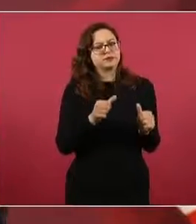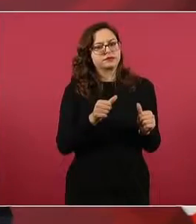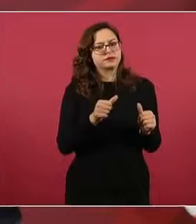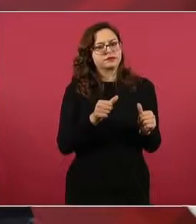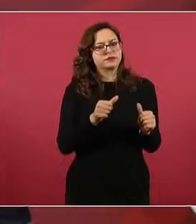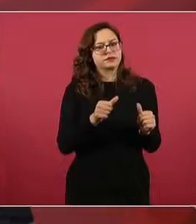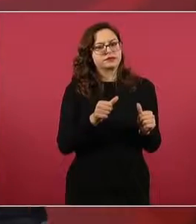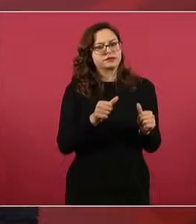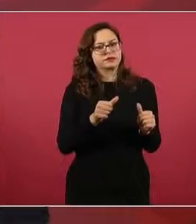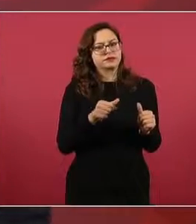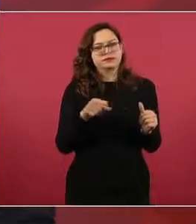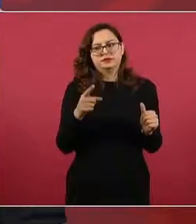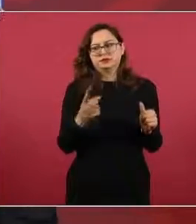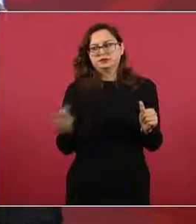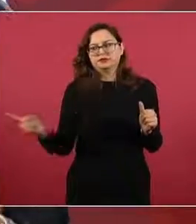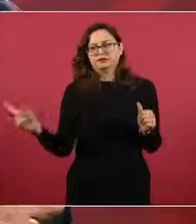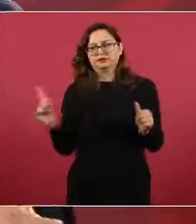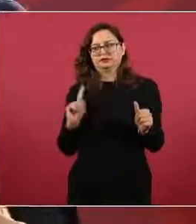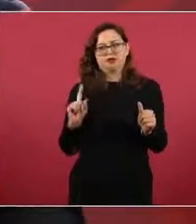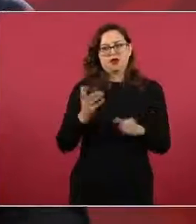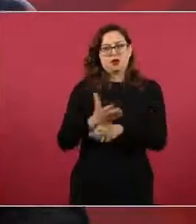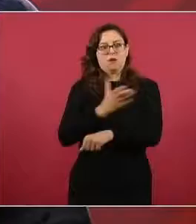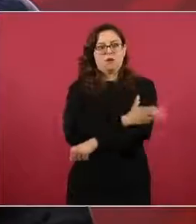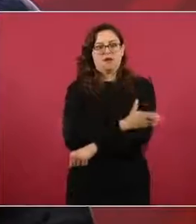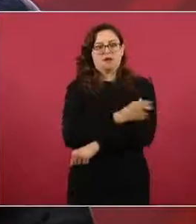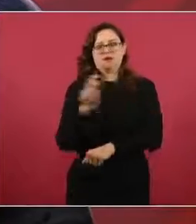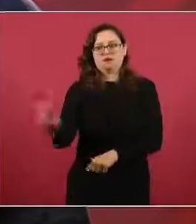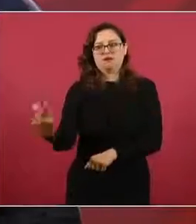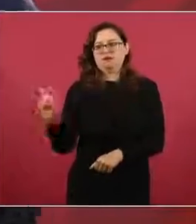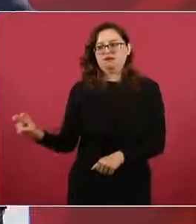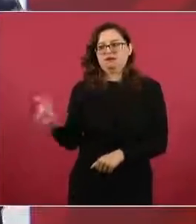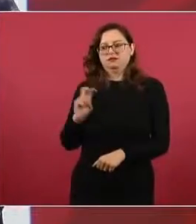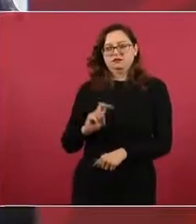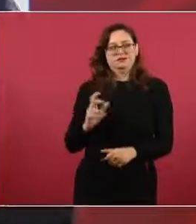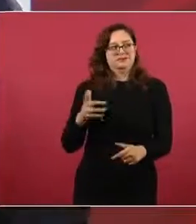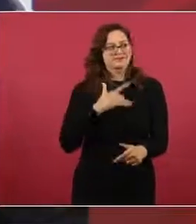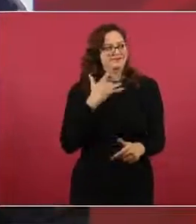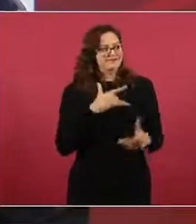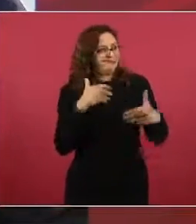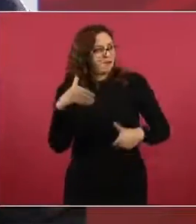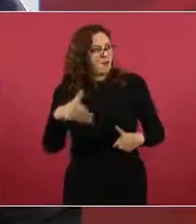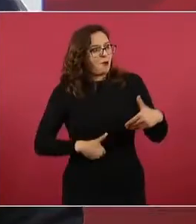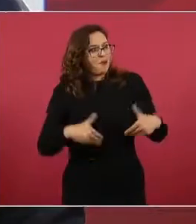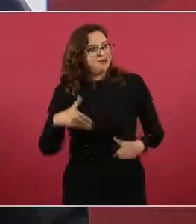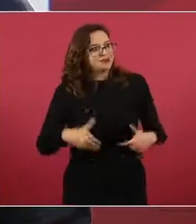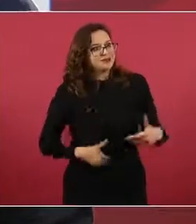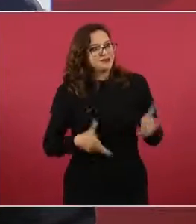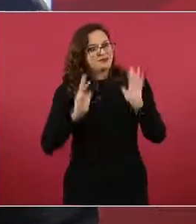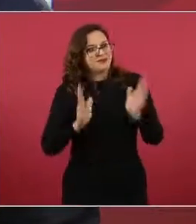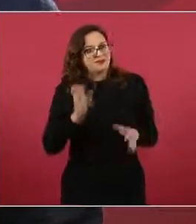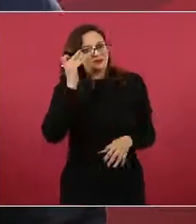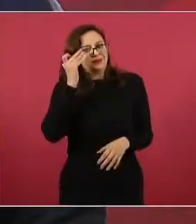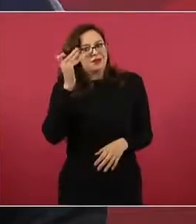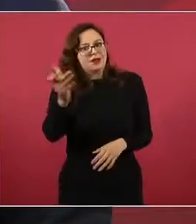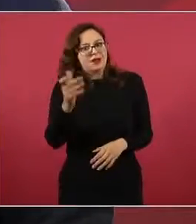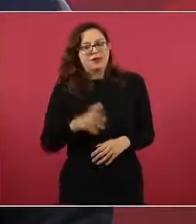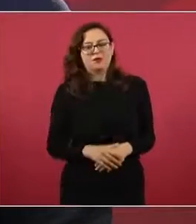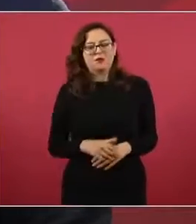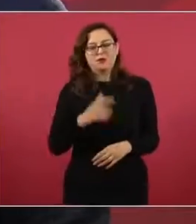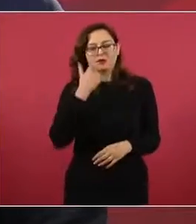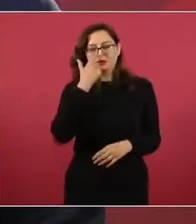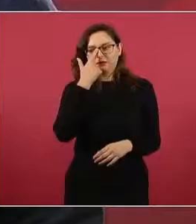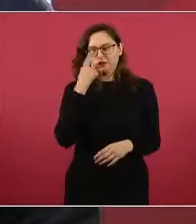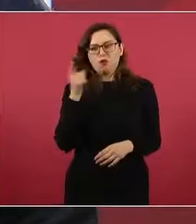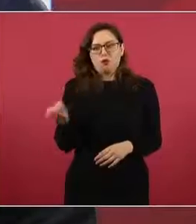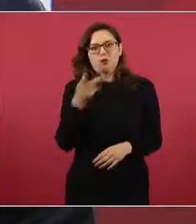a todos los desesperaba, los que iban con él, ¿no? Hasta que un ayudante le dijo a una